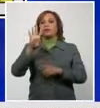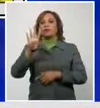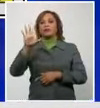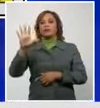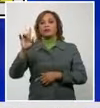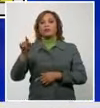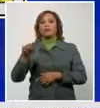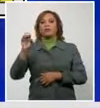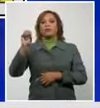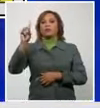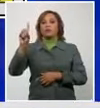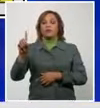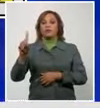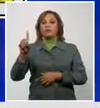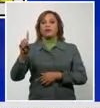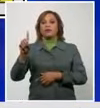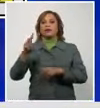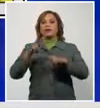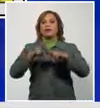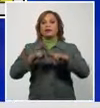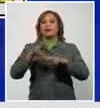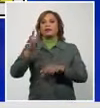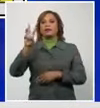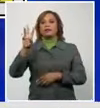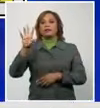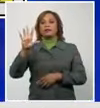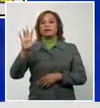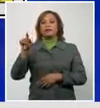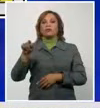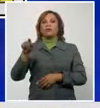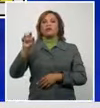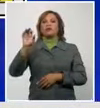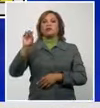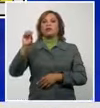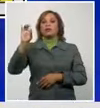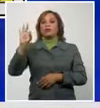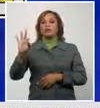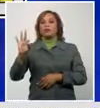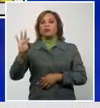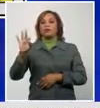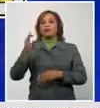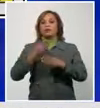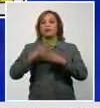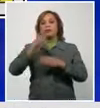45,01, La Habana con 35,08, Santiago con